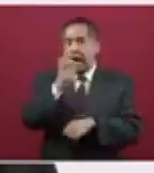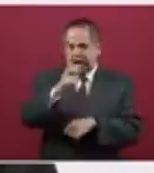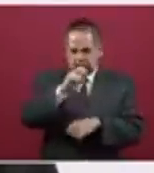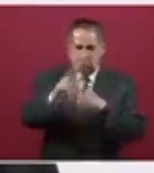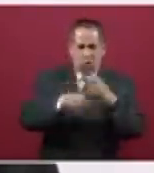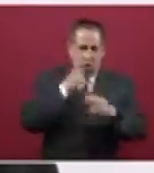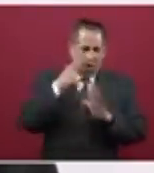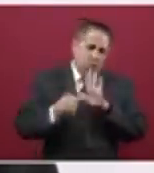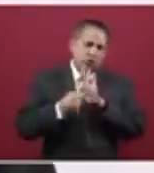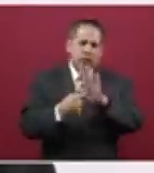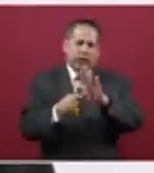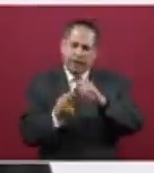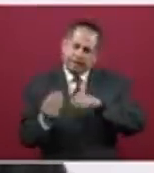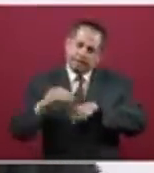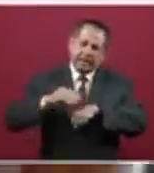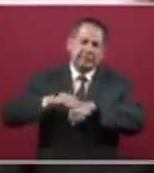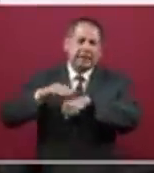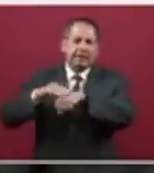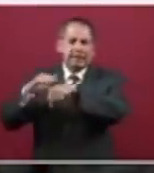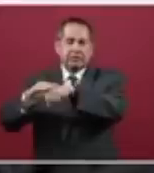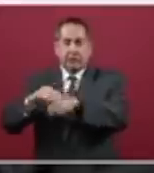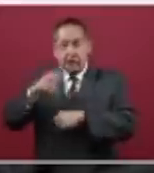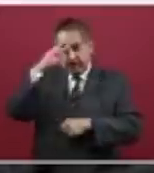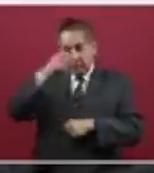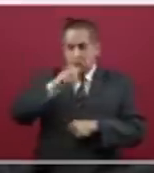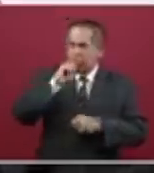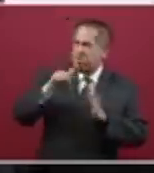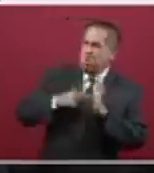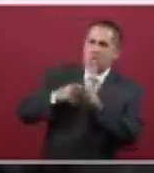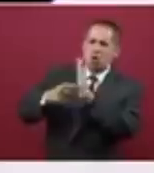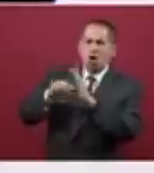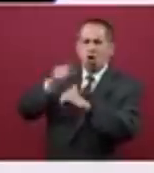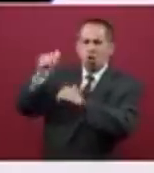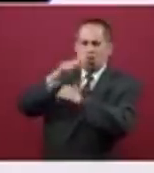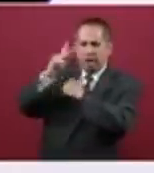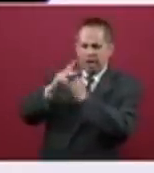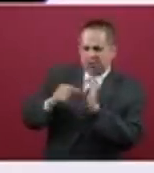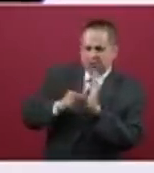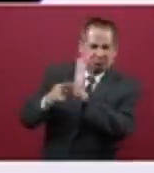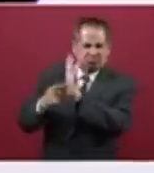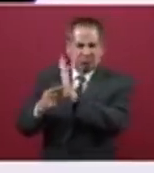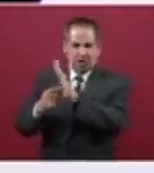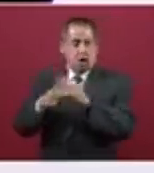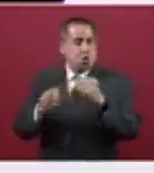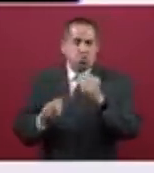demostrar, no solo en México, en el extranjero. Este es el nuevo modelo